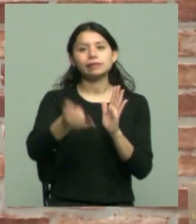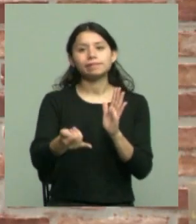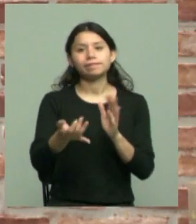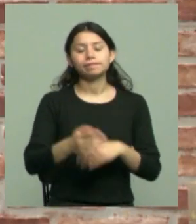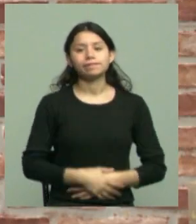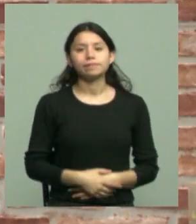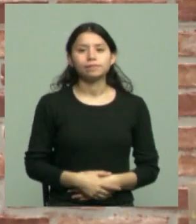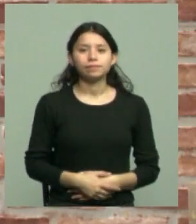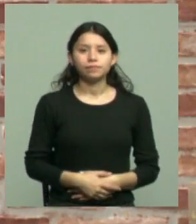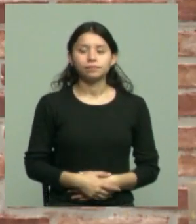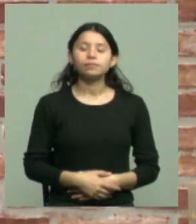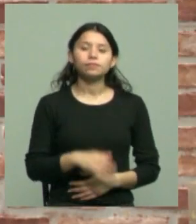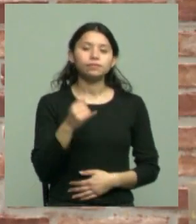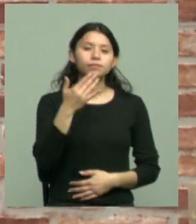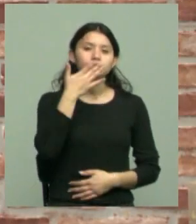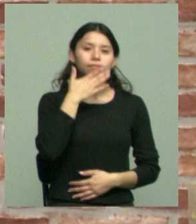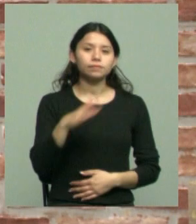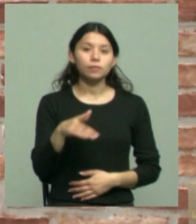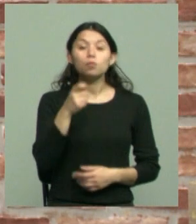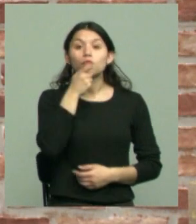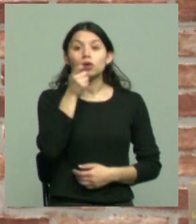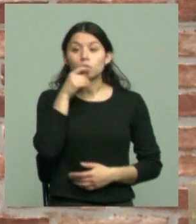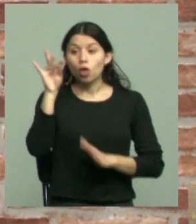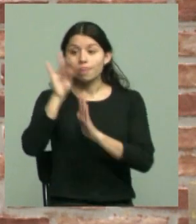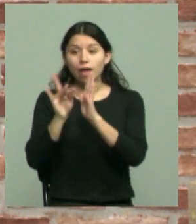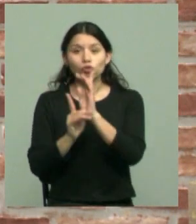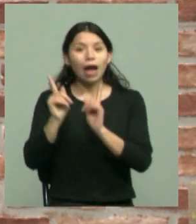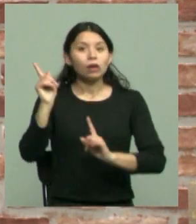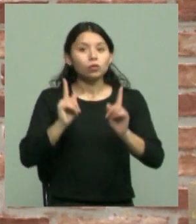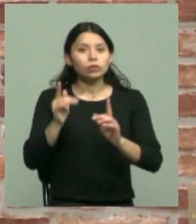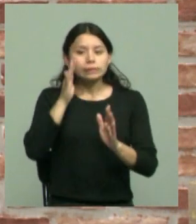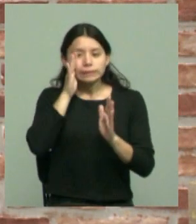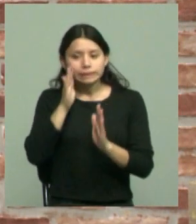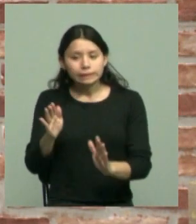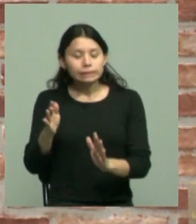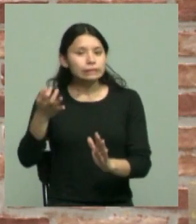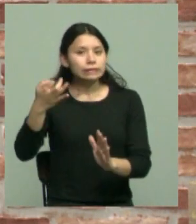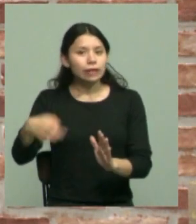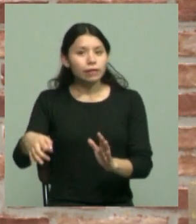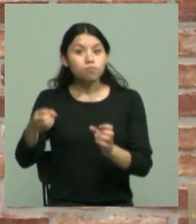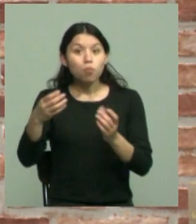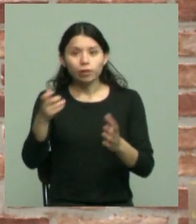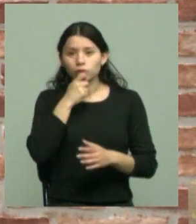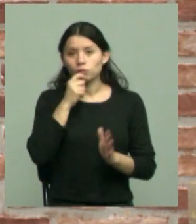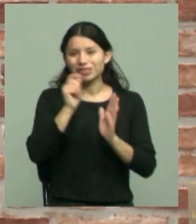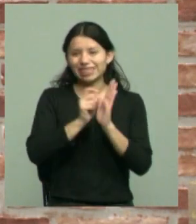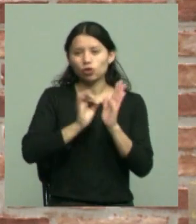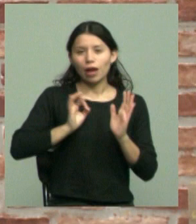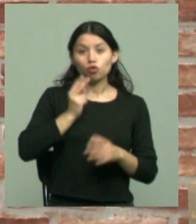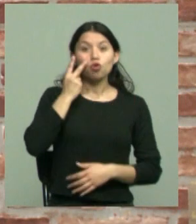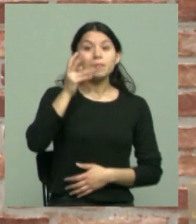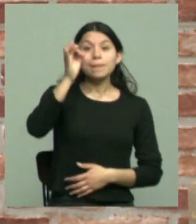que se entienden son sensibles, y digo esto porque también teniendo en cuenta que se hizo un censo en el 2022, me imagino